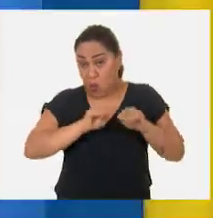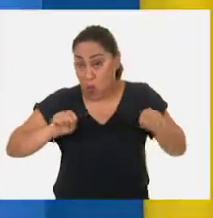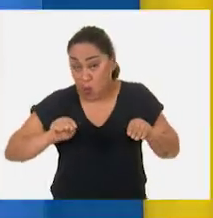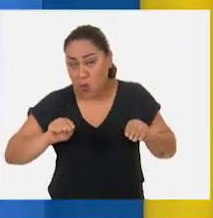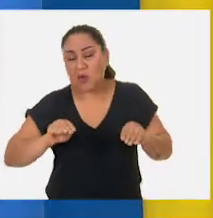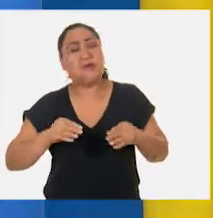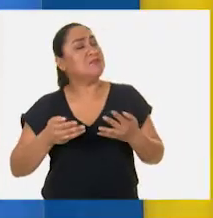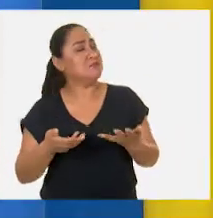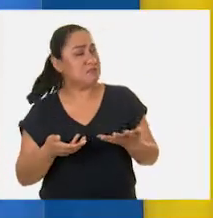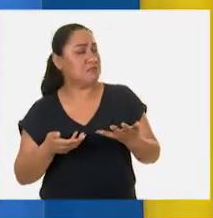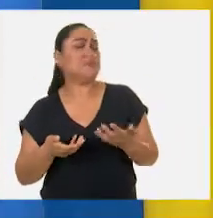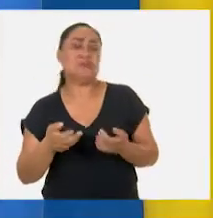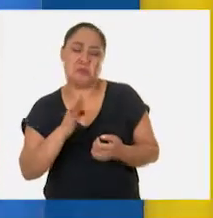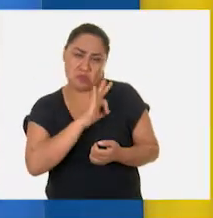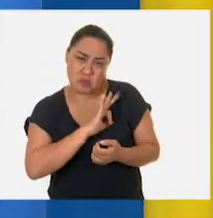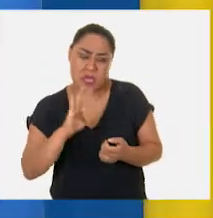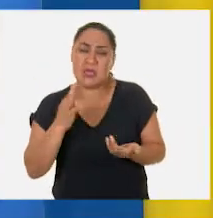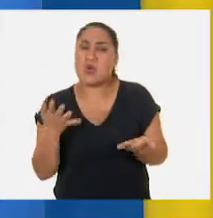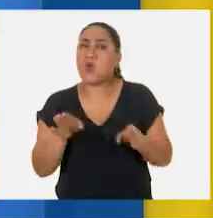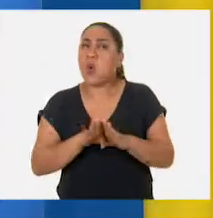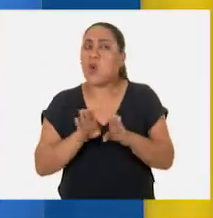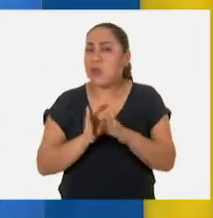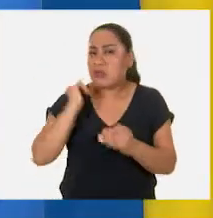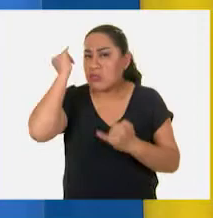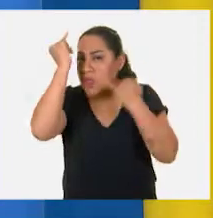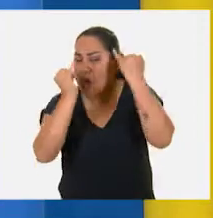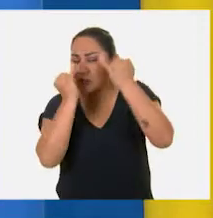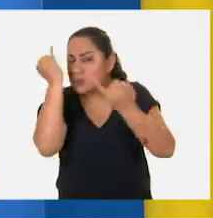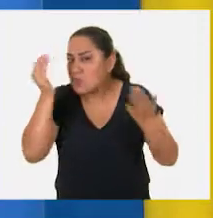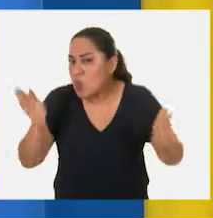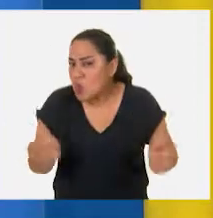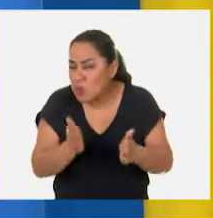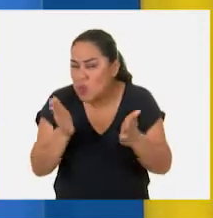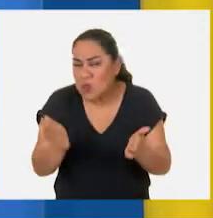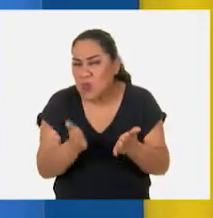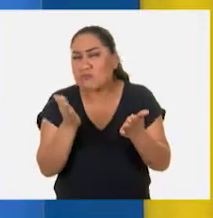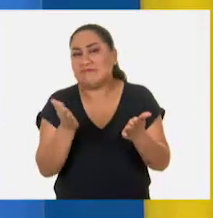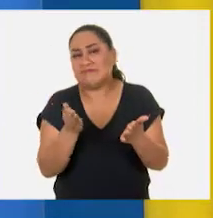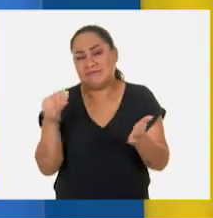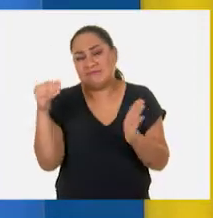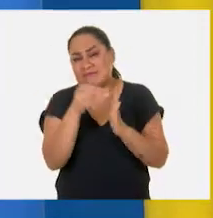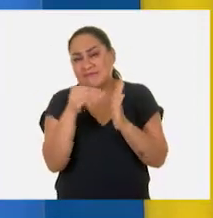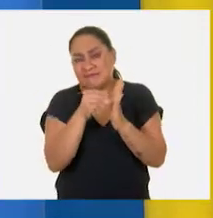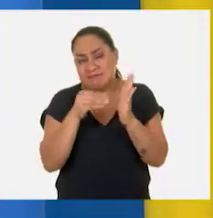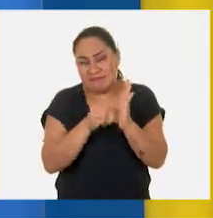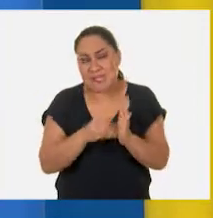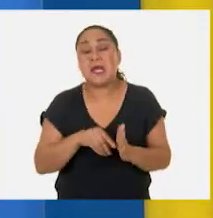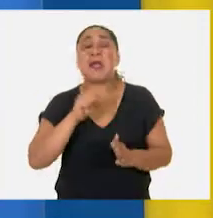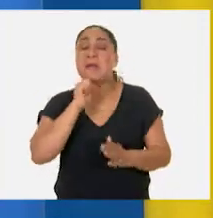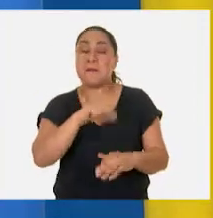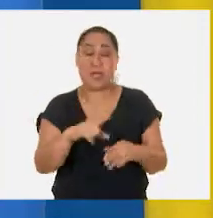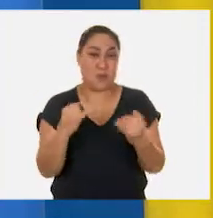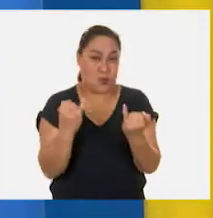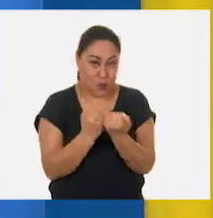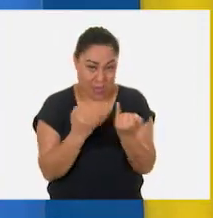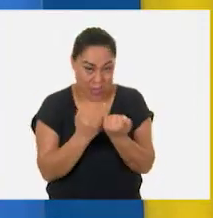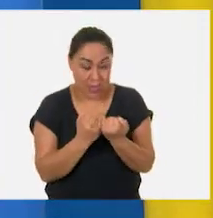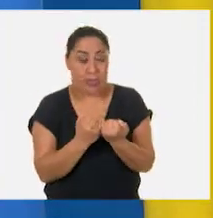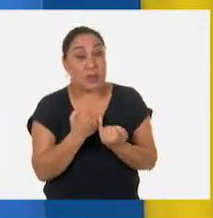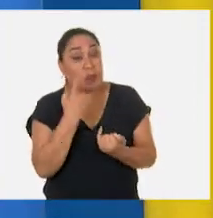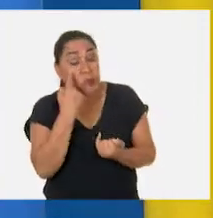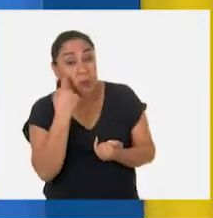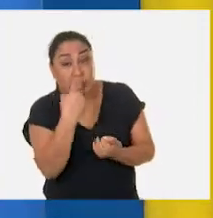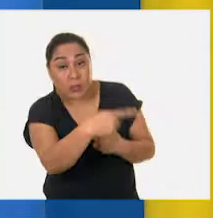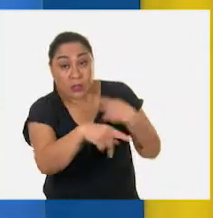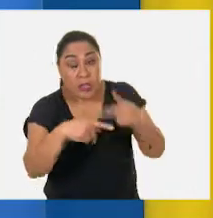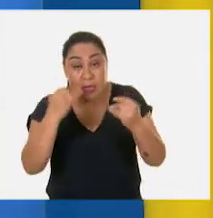pues, posible promover ideas distintas y no solo lo que dicen algunas personas, siempre y cuando esas